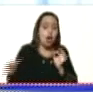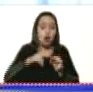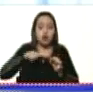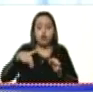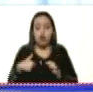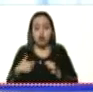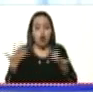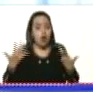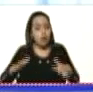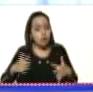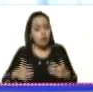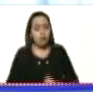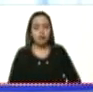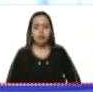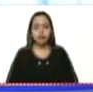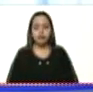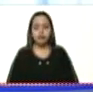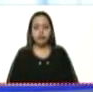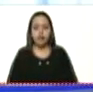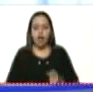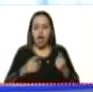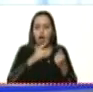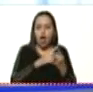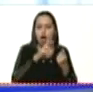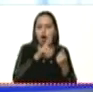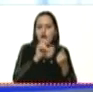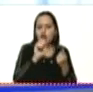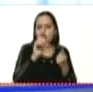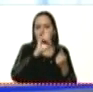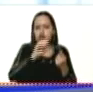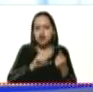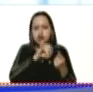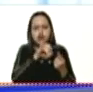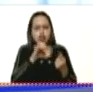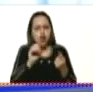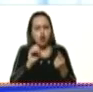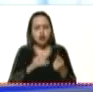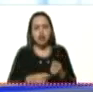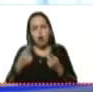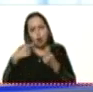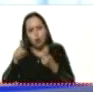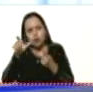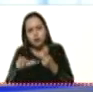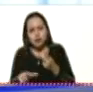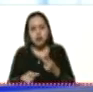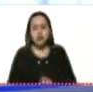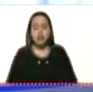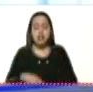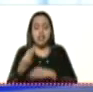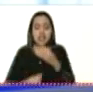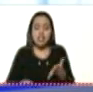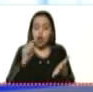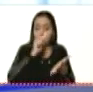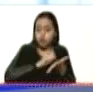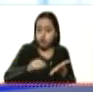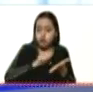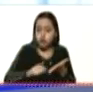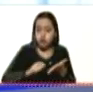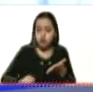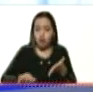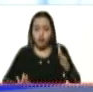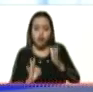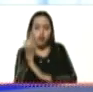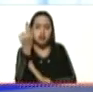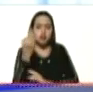temores. Rocio y Francisco Iznardi se encargan de la redacción del documento fundacional. Otra